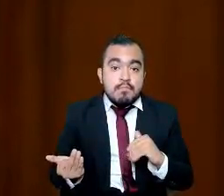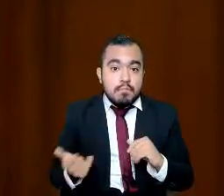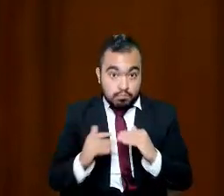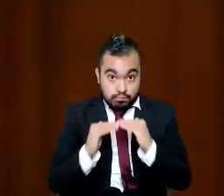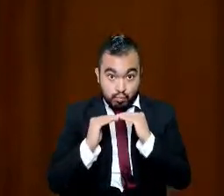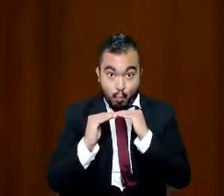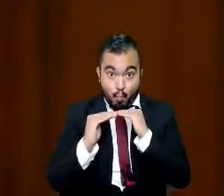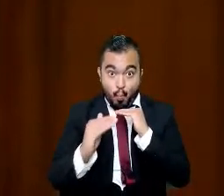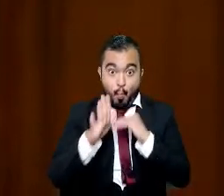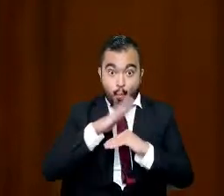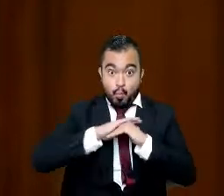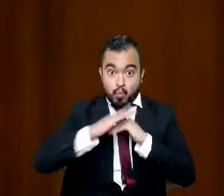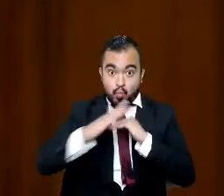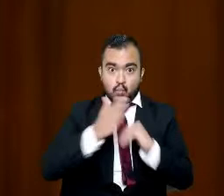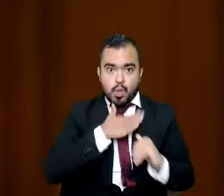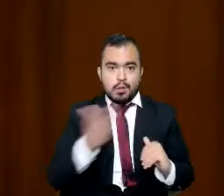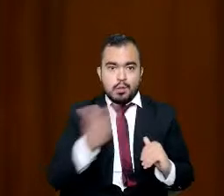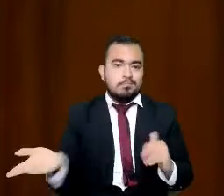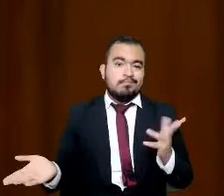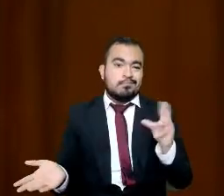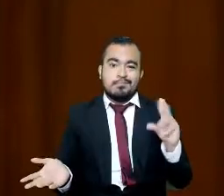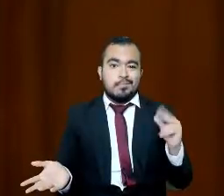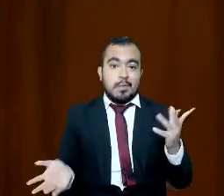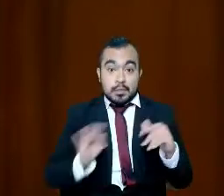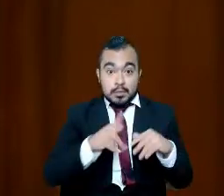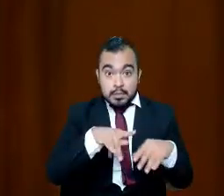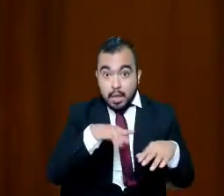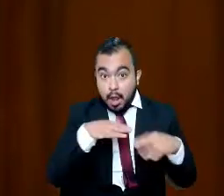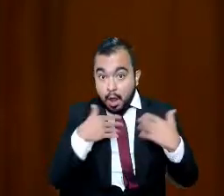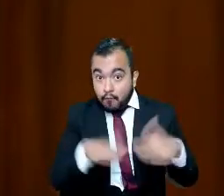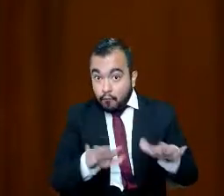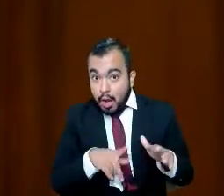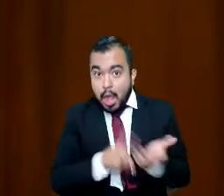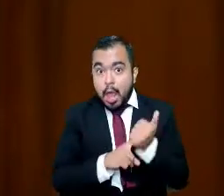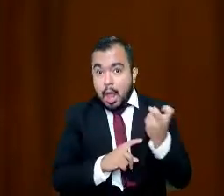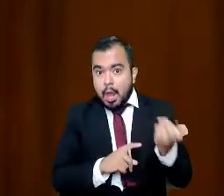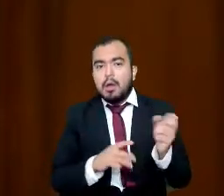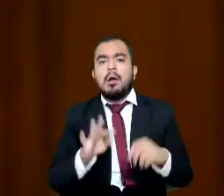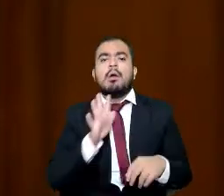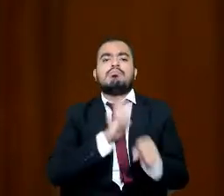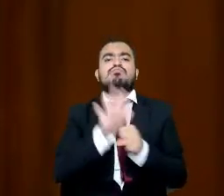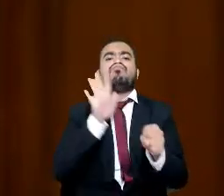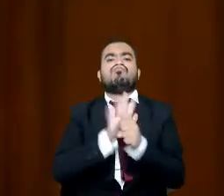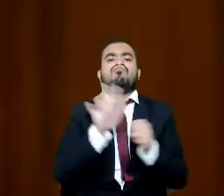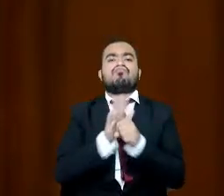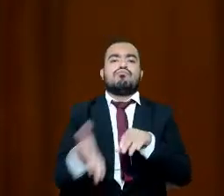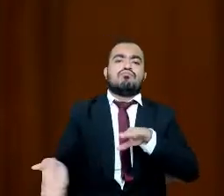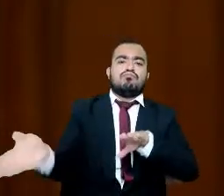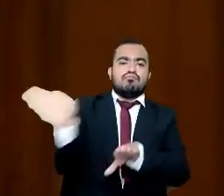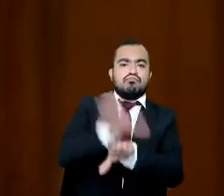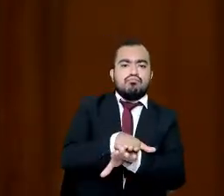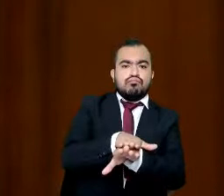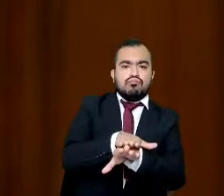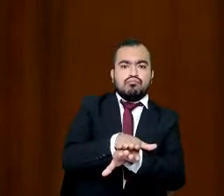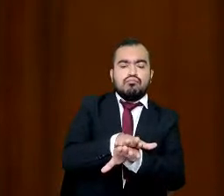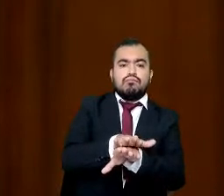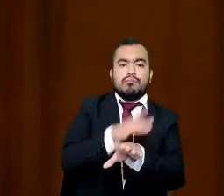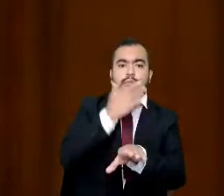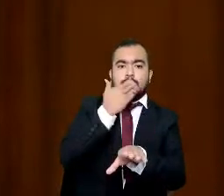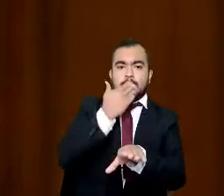de rodamiento, eso es lo de menos. Si fuera eso, pues, le poníamos una capa y nos damos de todo. Es que hay